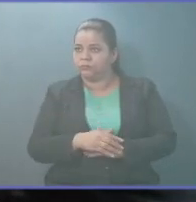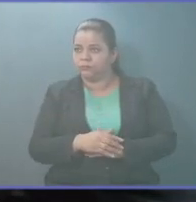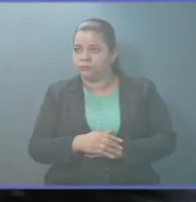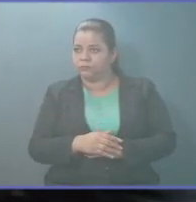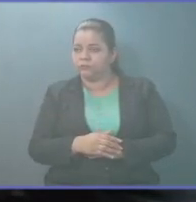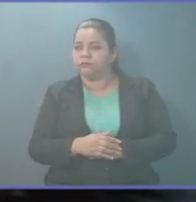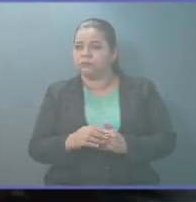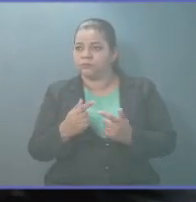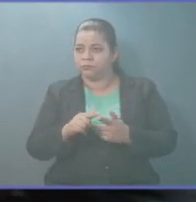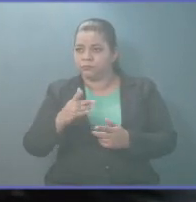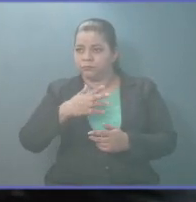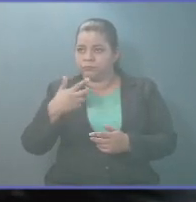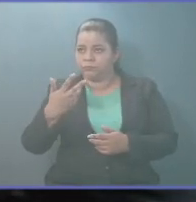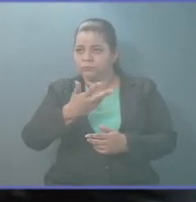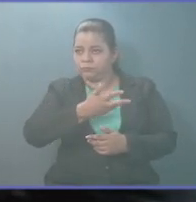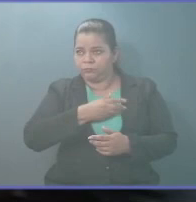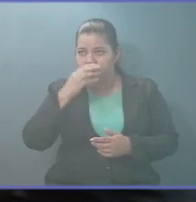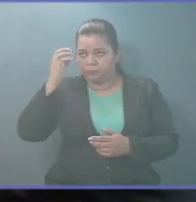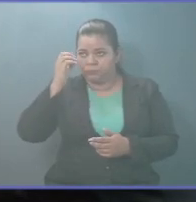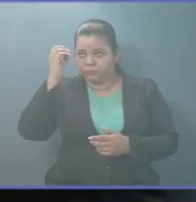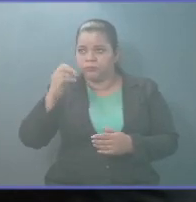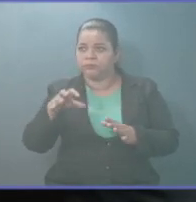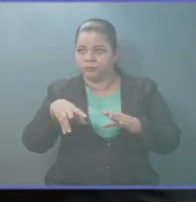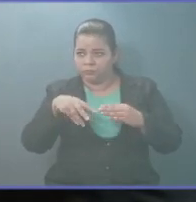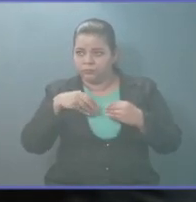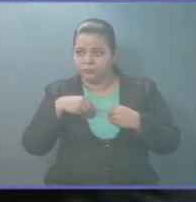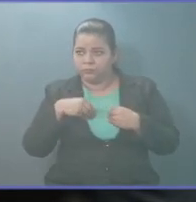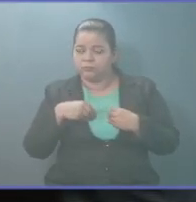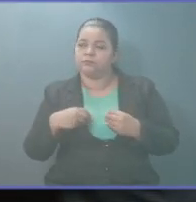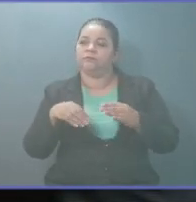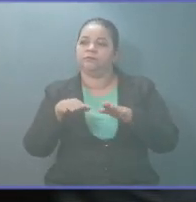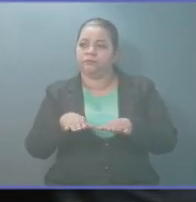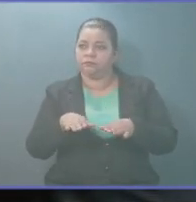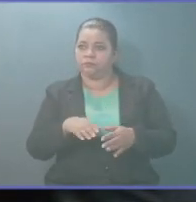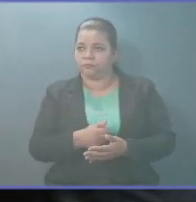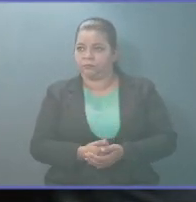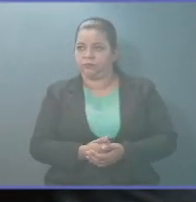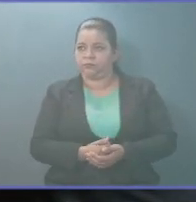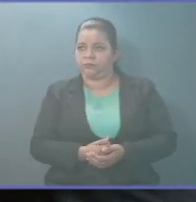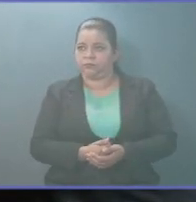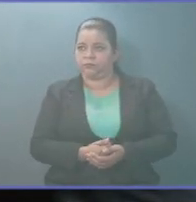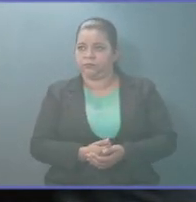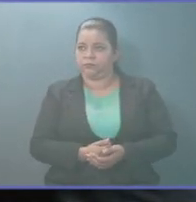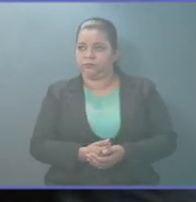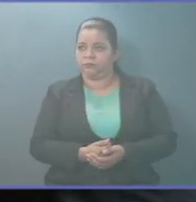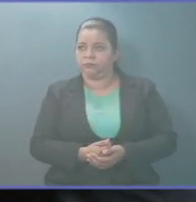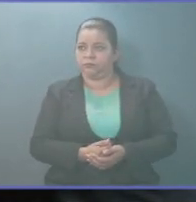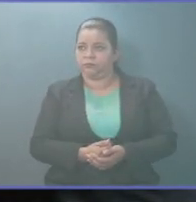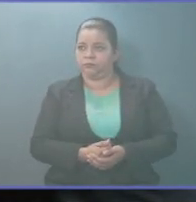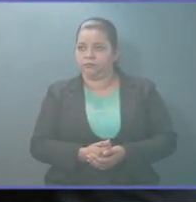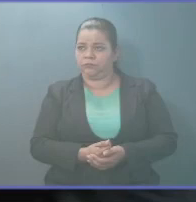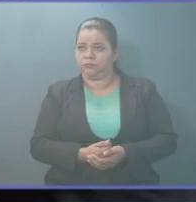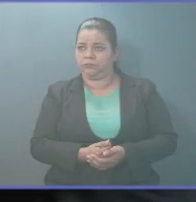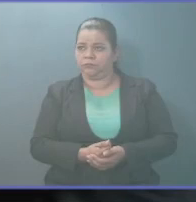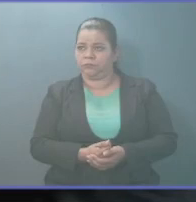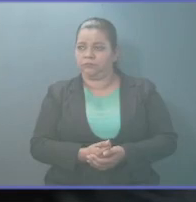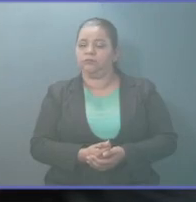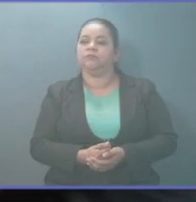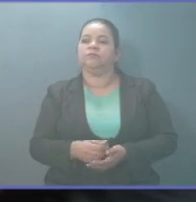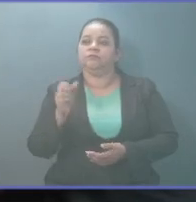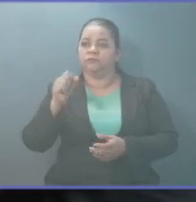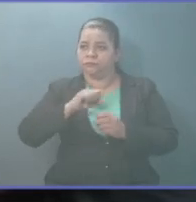mi punto de vista sí es aceptable. Gracias. Gracias, diputada. Sí, yo creo que